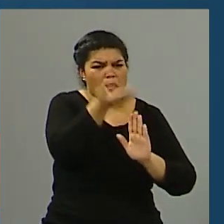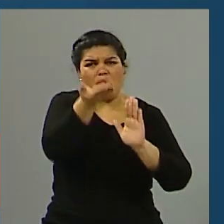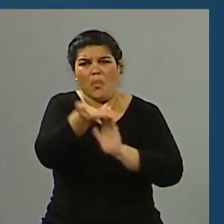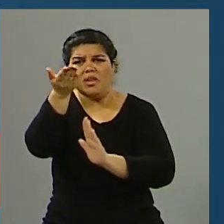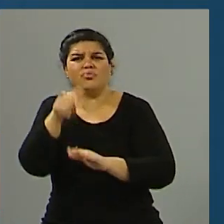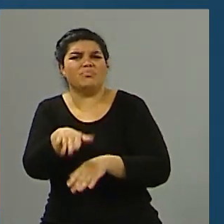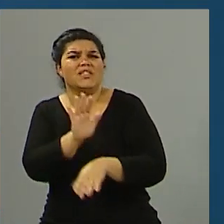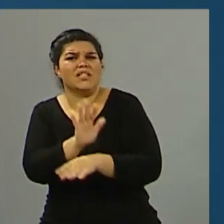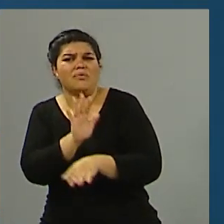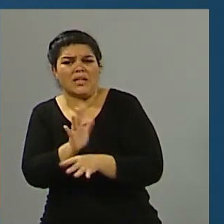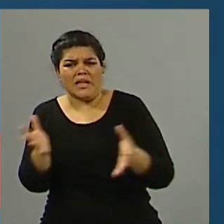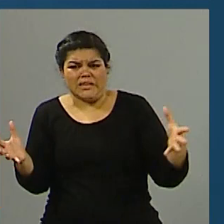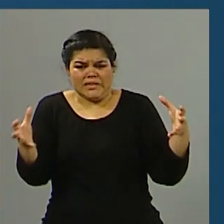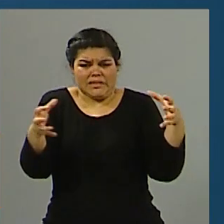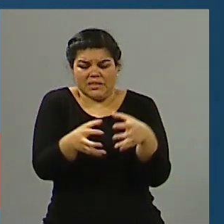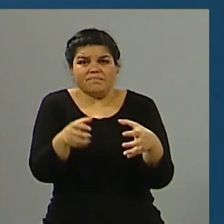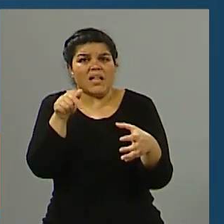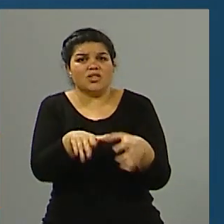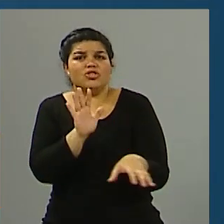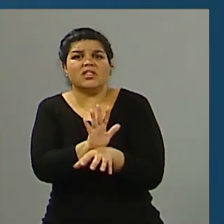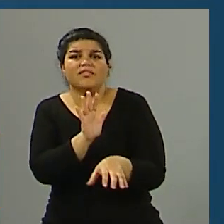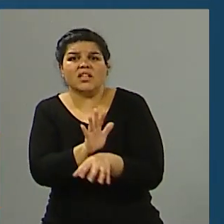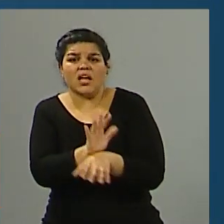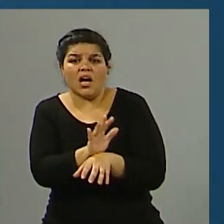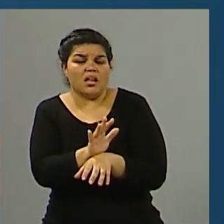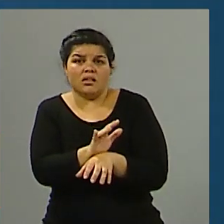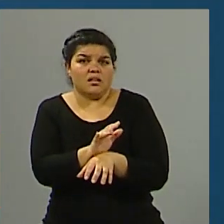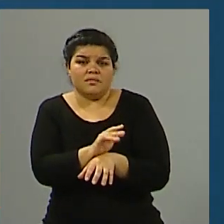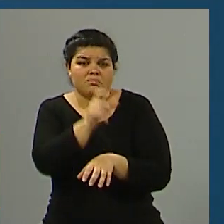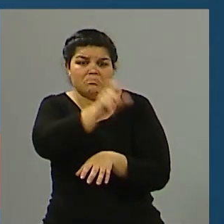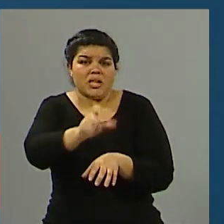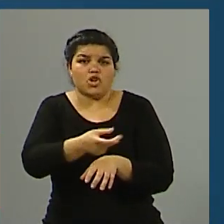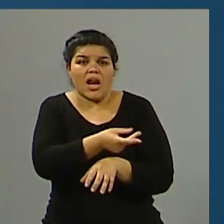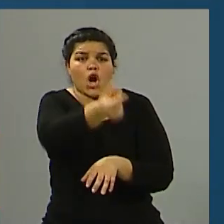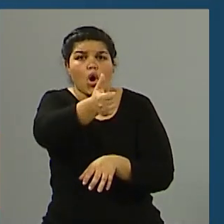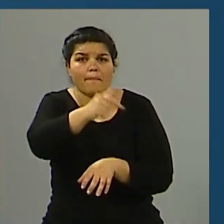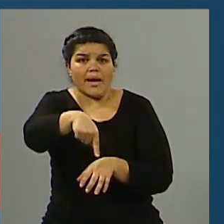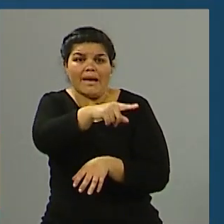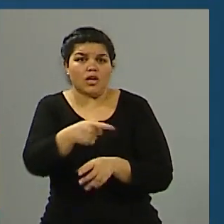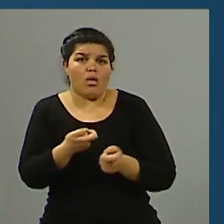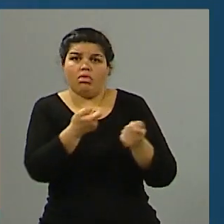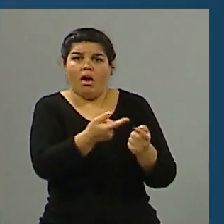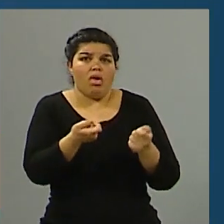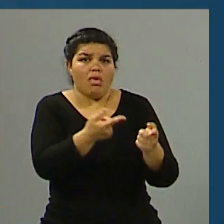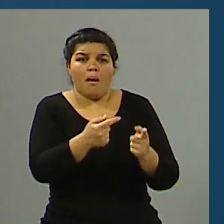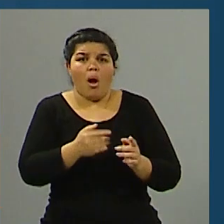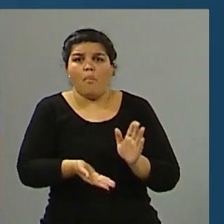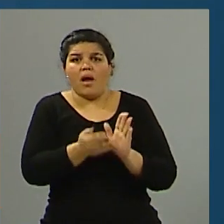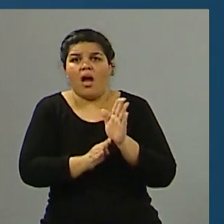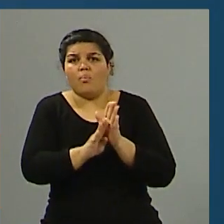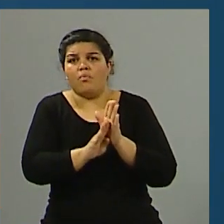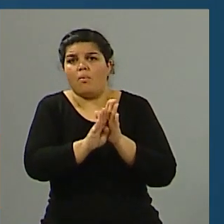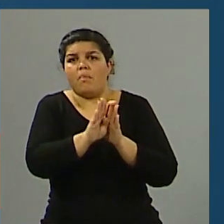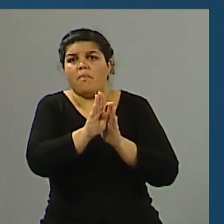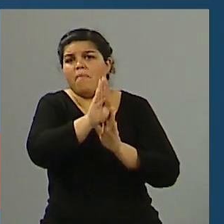todo obviamente que tiene que terminar en el precio del consumidor final, que es lo que no queremos. Pero la verdad que ya no hay resguardo